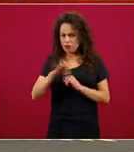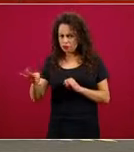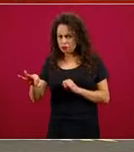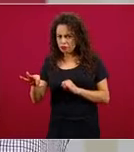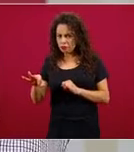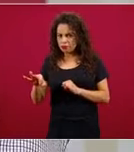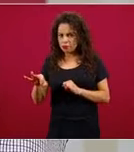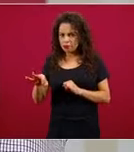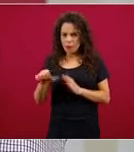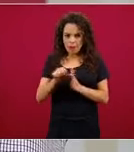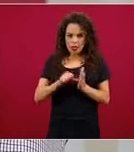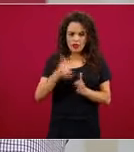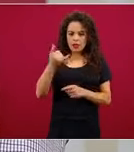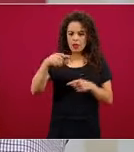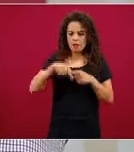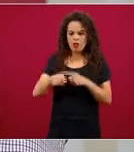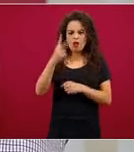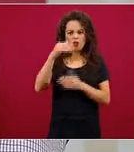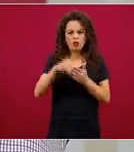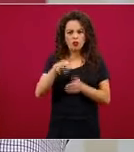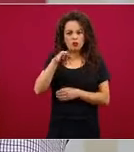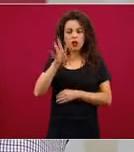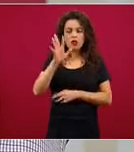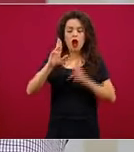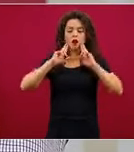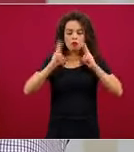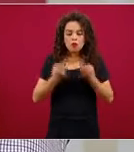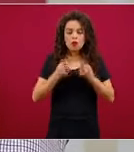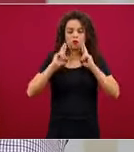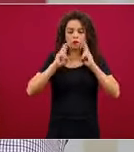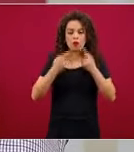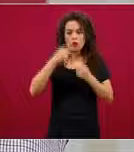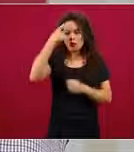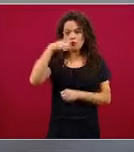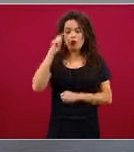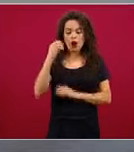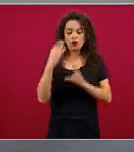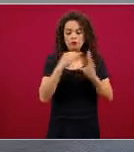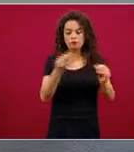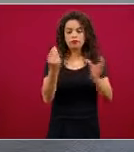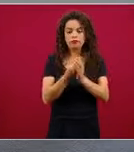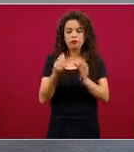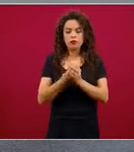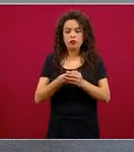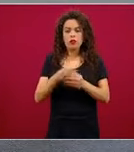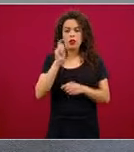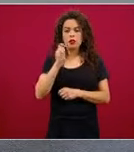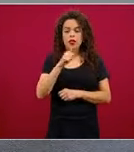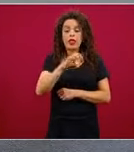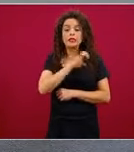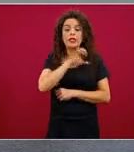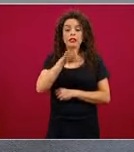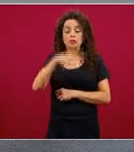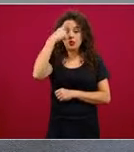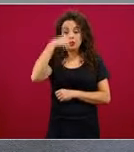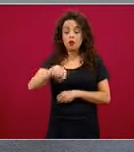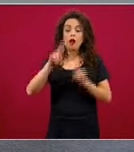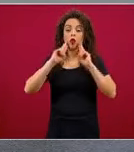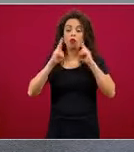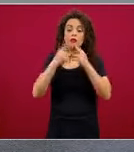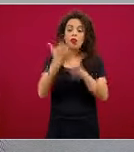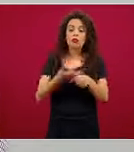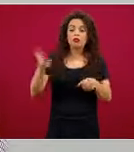del 2019, se han tenido reuniones de capacitación con personal específico de unidades hospitalarias para poder